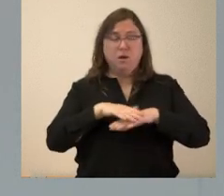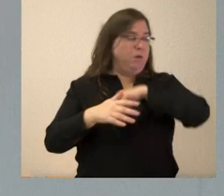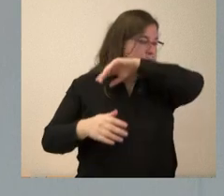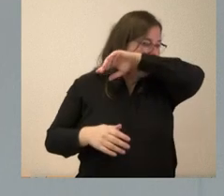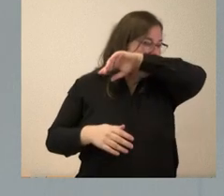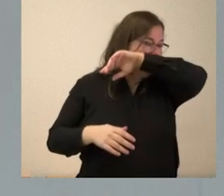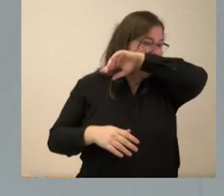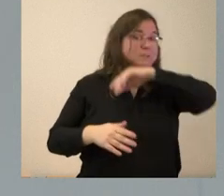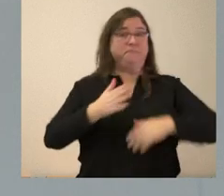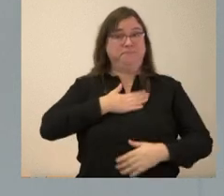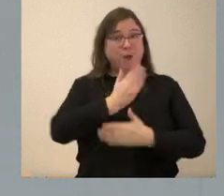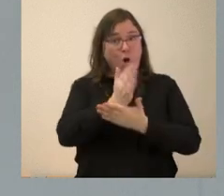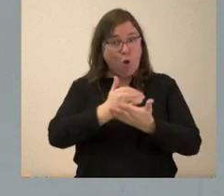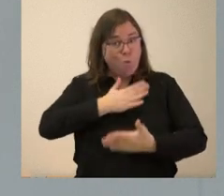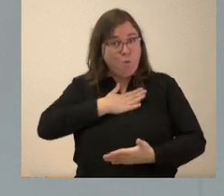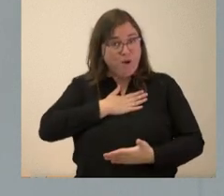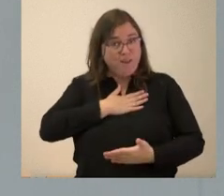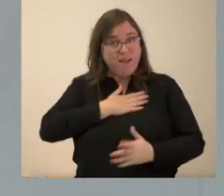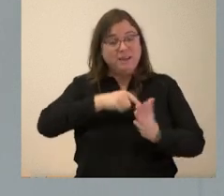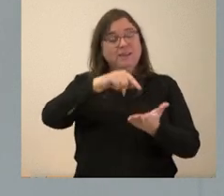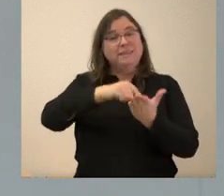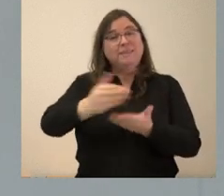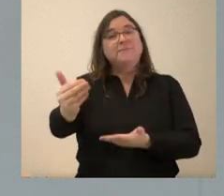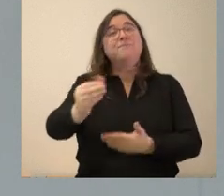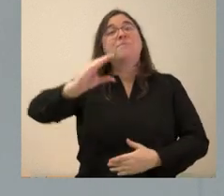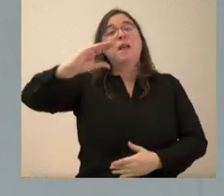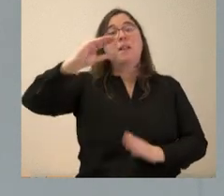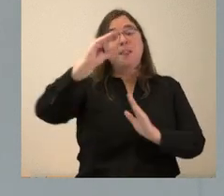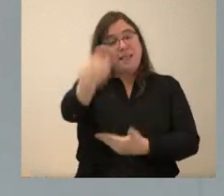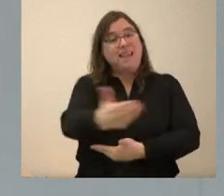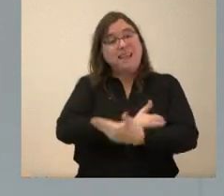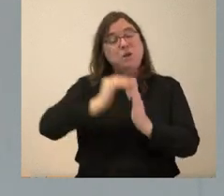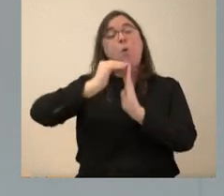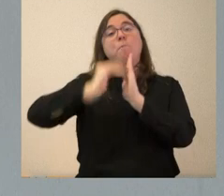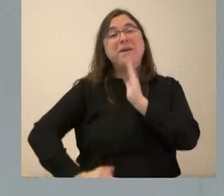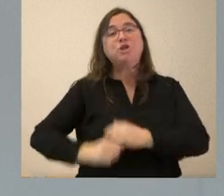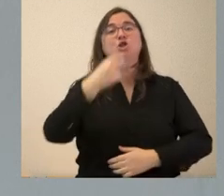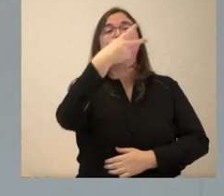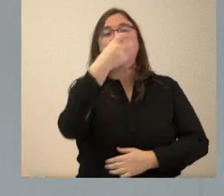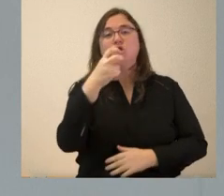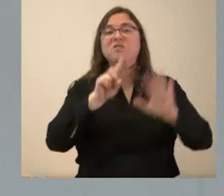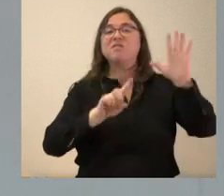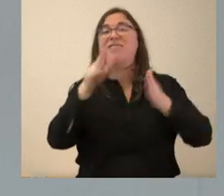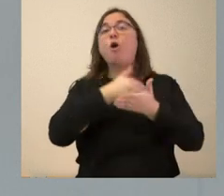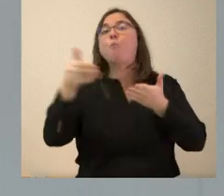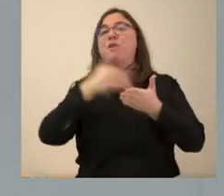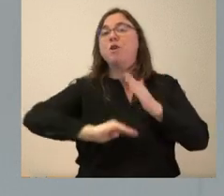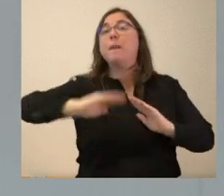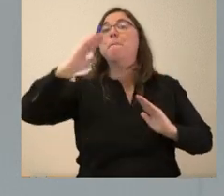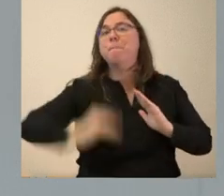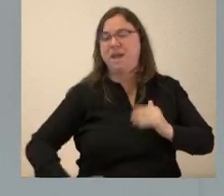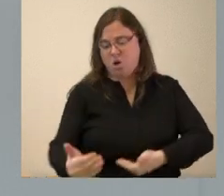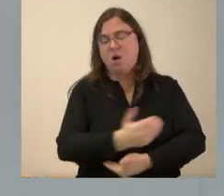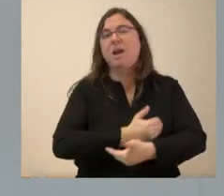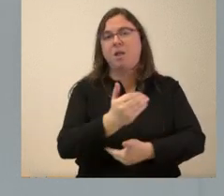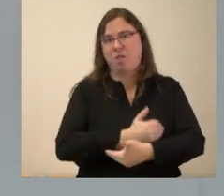aportación de nuestra comunidad en términos de reducción de ingresos son 265 millones de euros en términos de previsión anual para el año